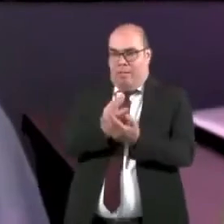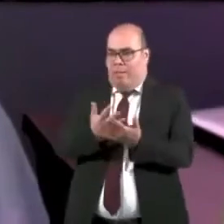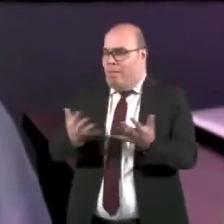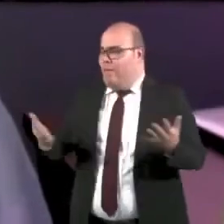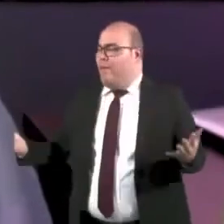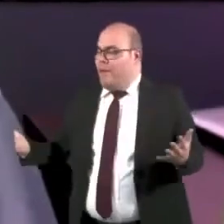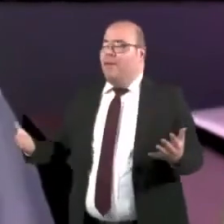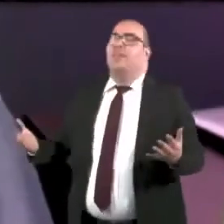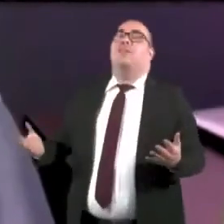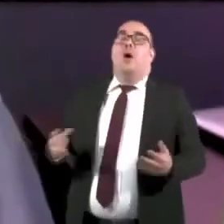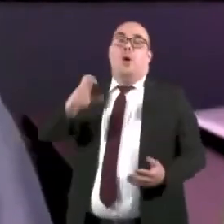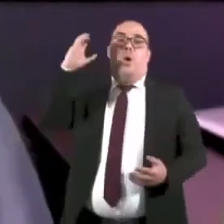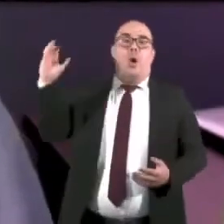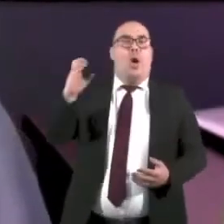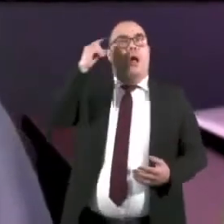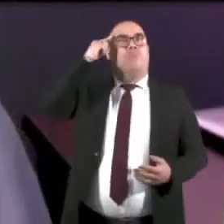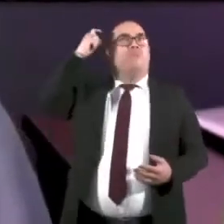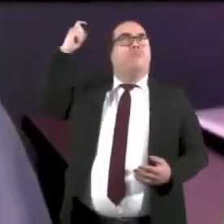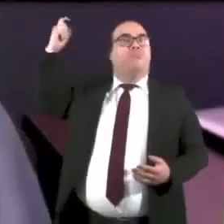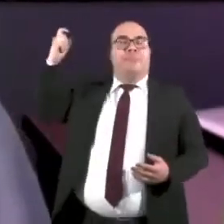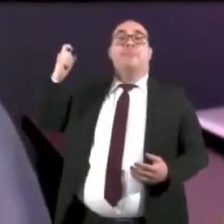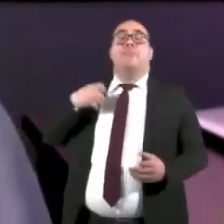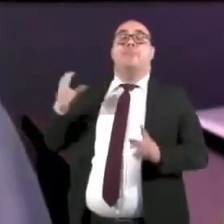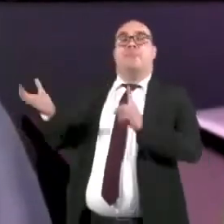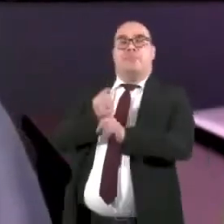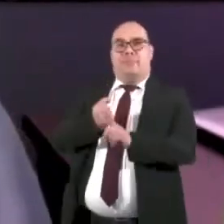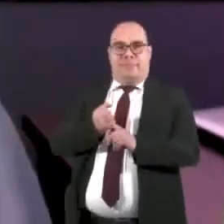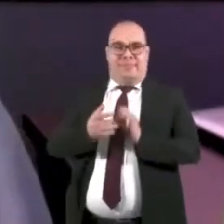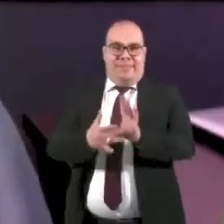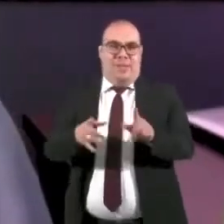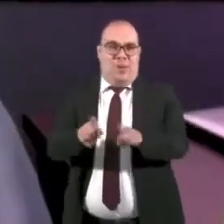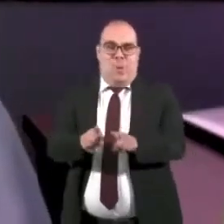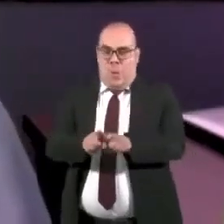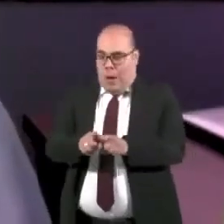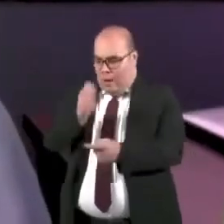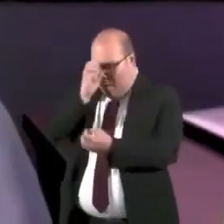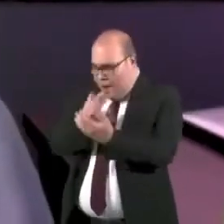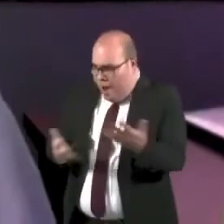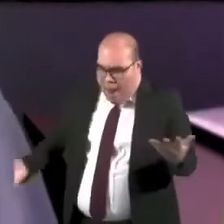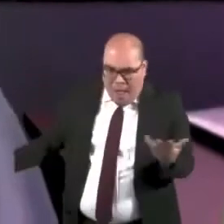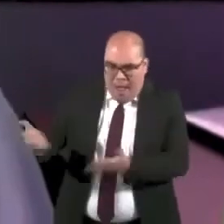soñamos, en medio de la diversidad, en paz.